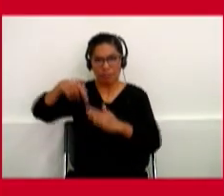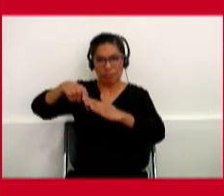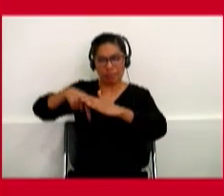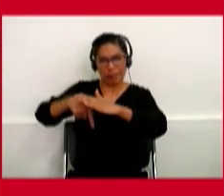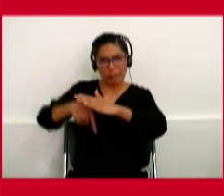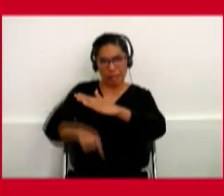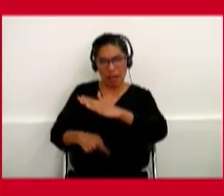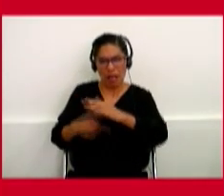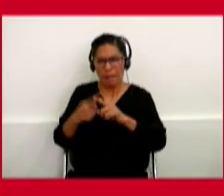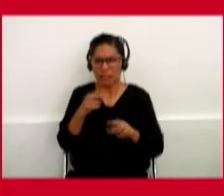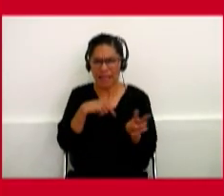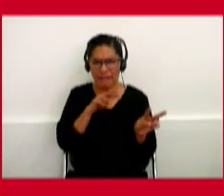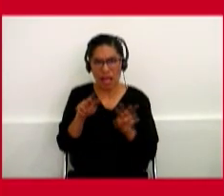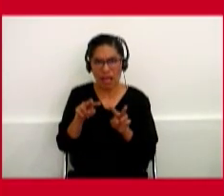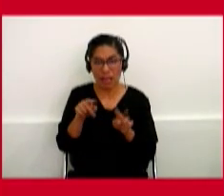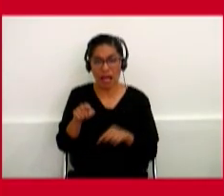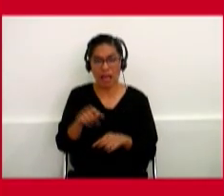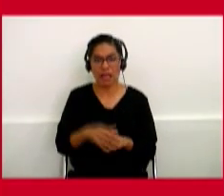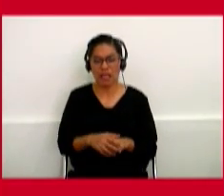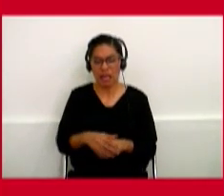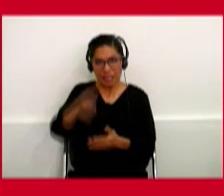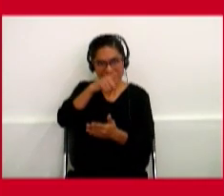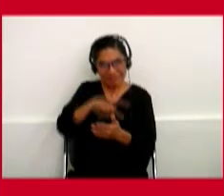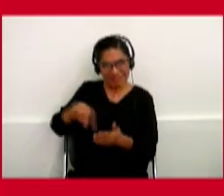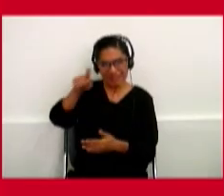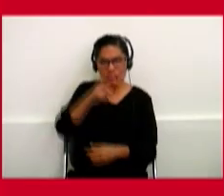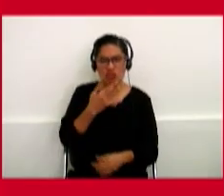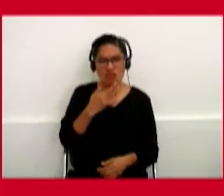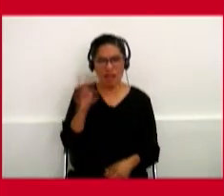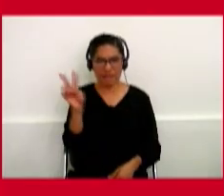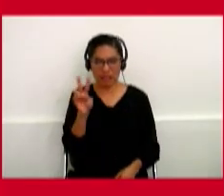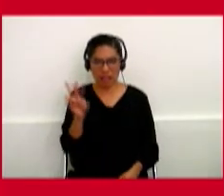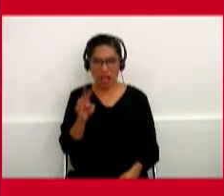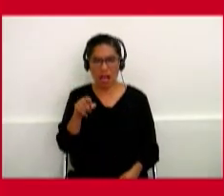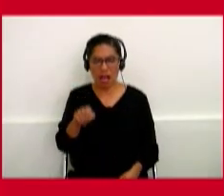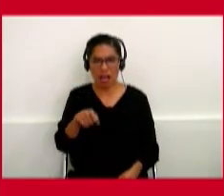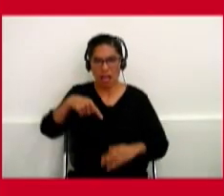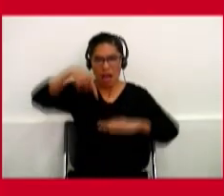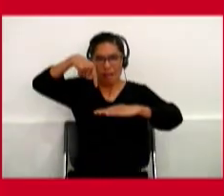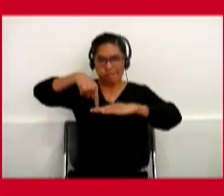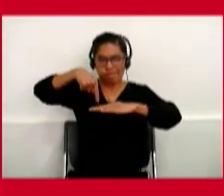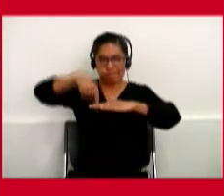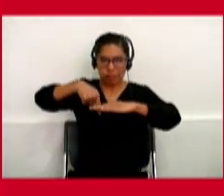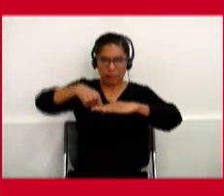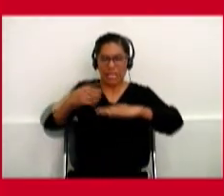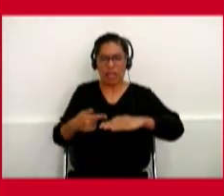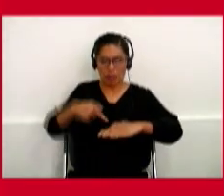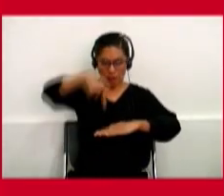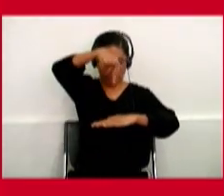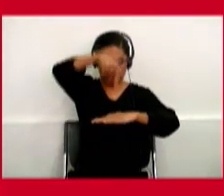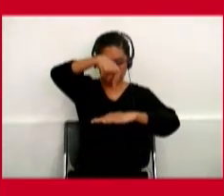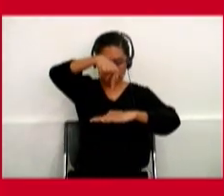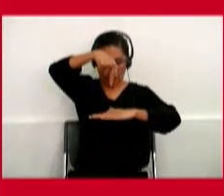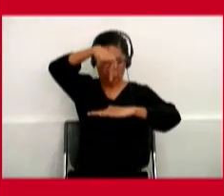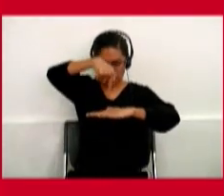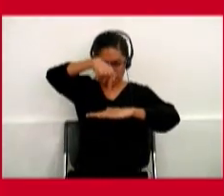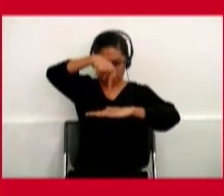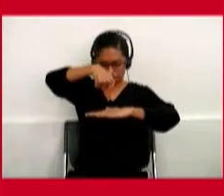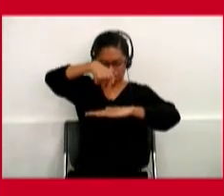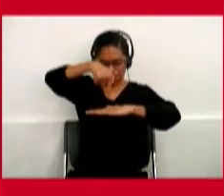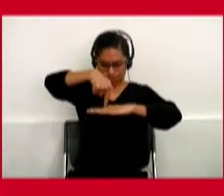si se fijan, el círculo verde y a los taladros están más centrados, ¿no?, dentro del círculo verde.